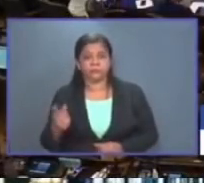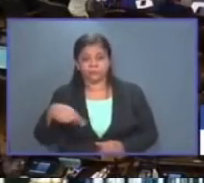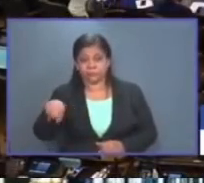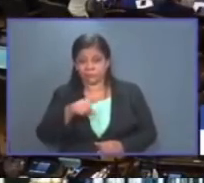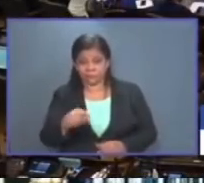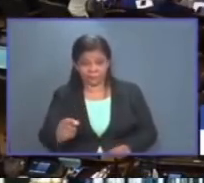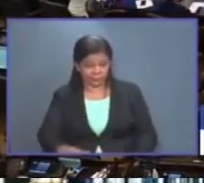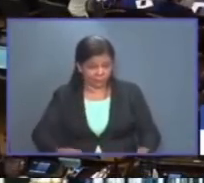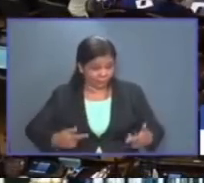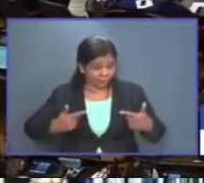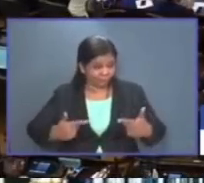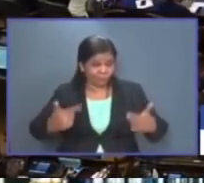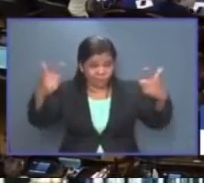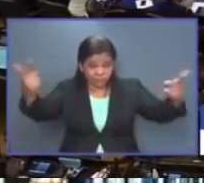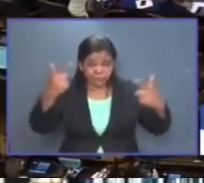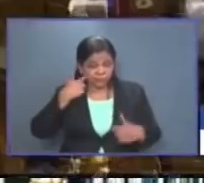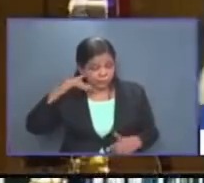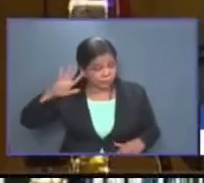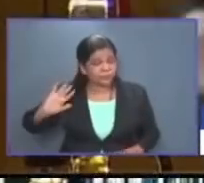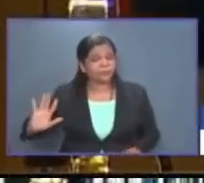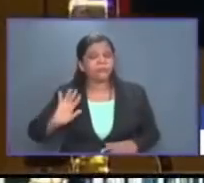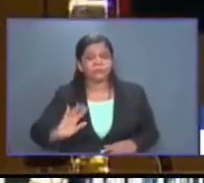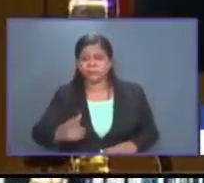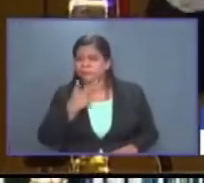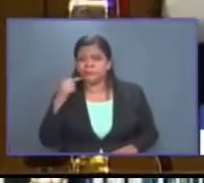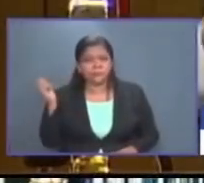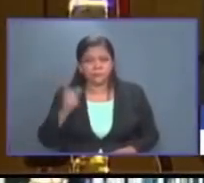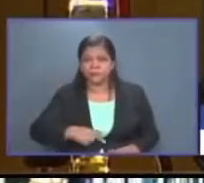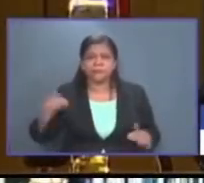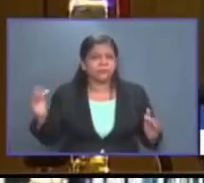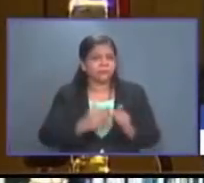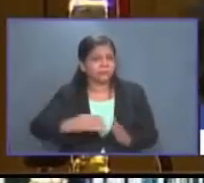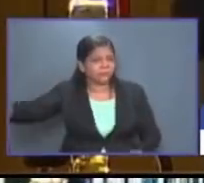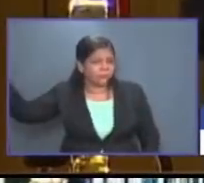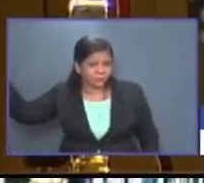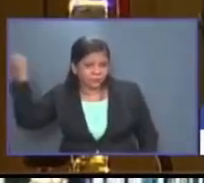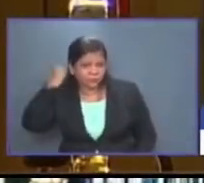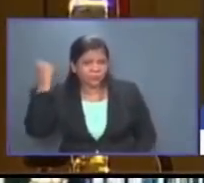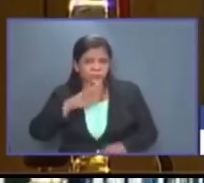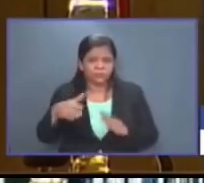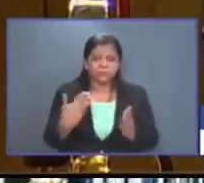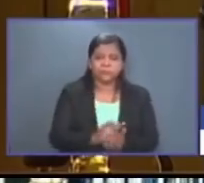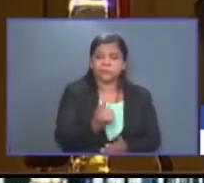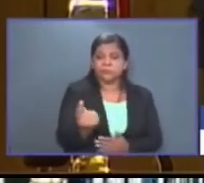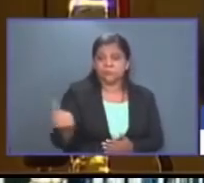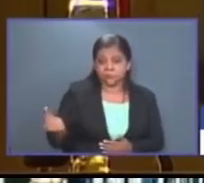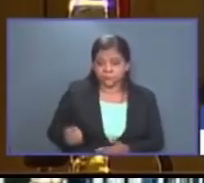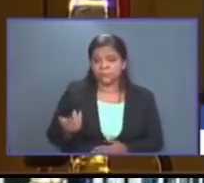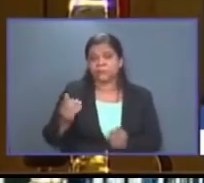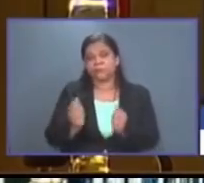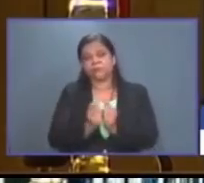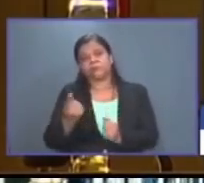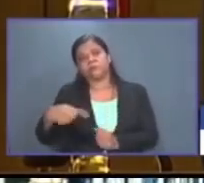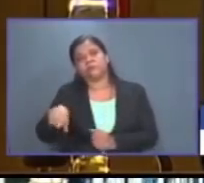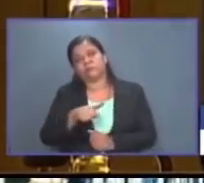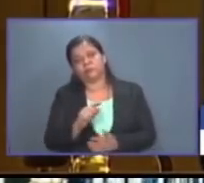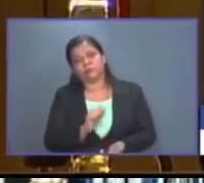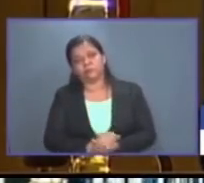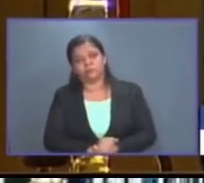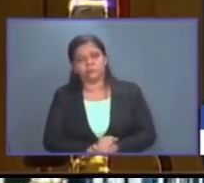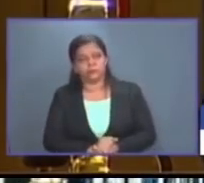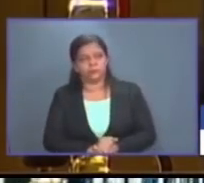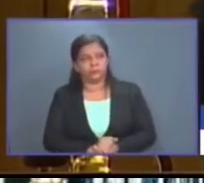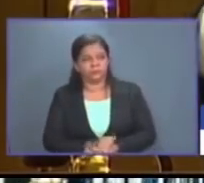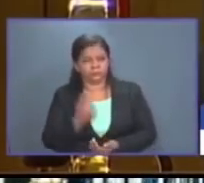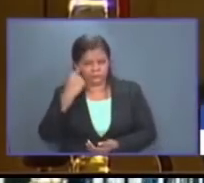pone la situación a veces en el país vergazo tras mi regazo picazo atrás picazo una forma de decirlo mire se pone caliente la cosa en la